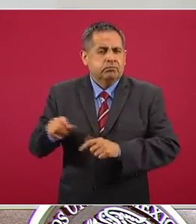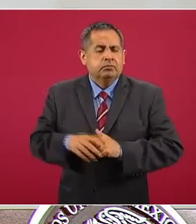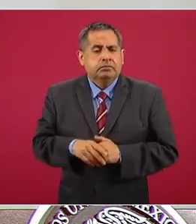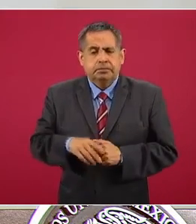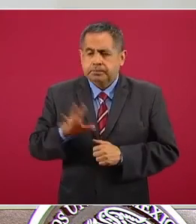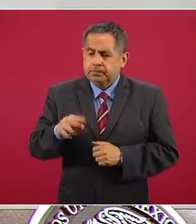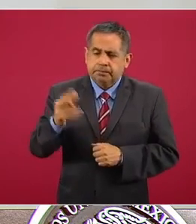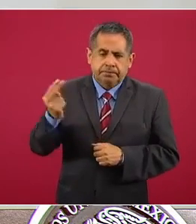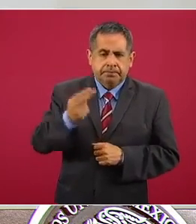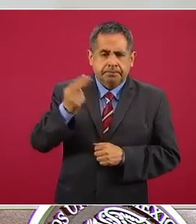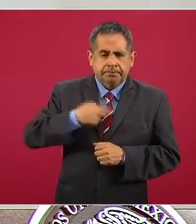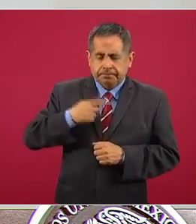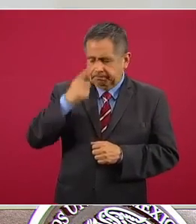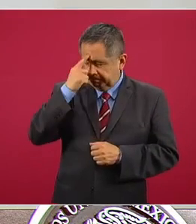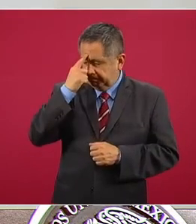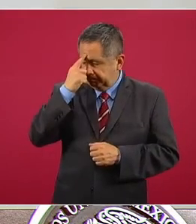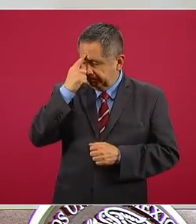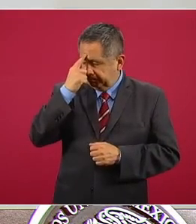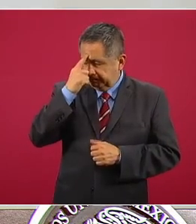se requiere una mística,